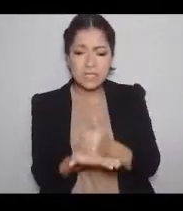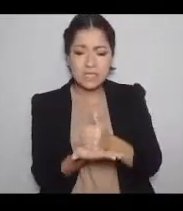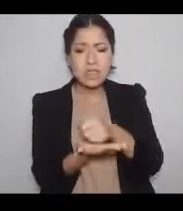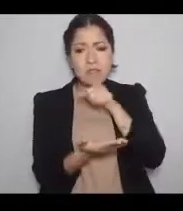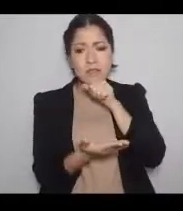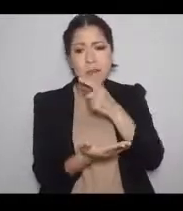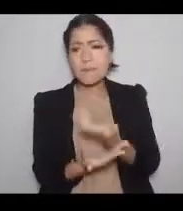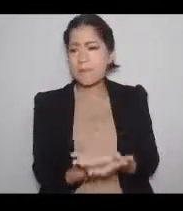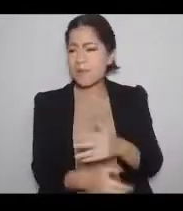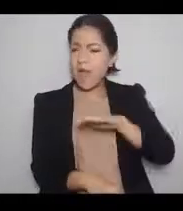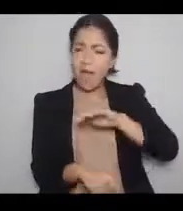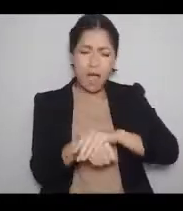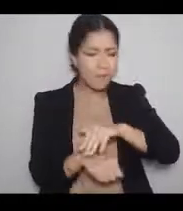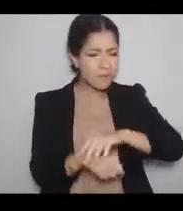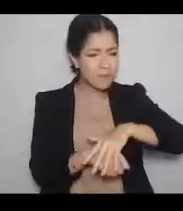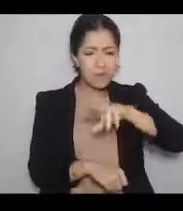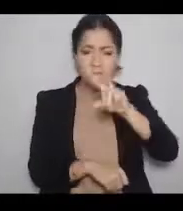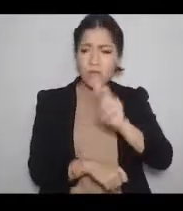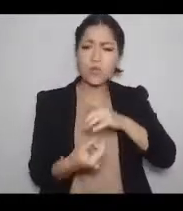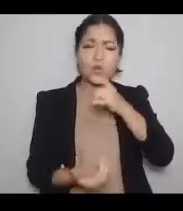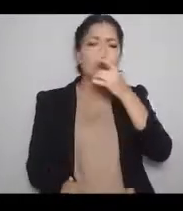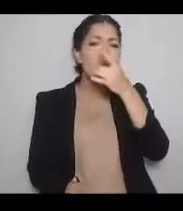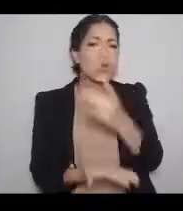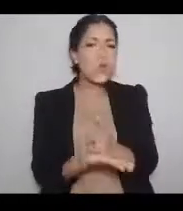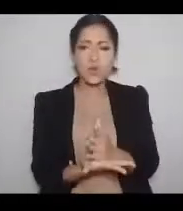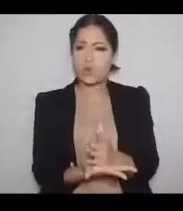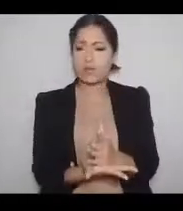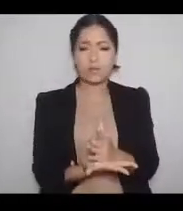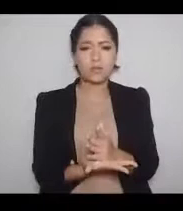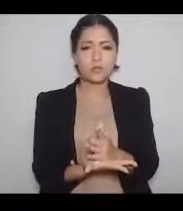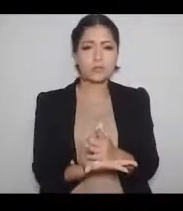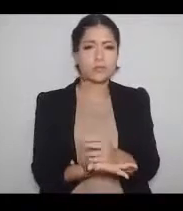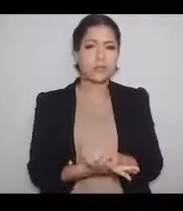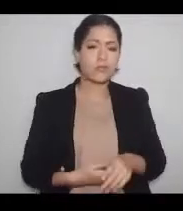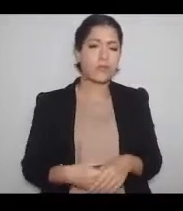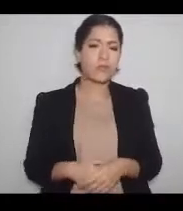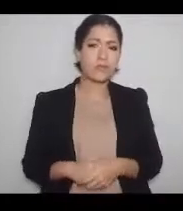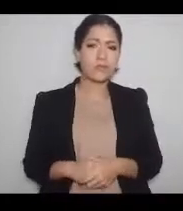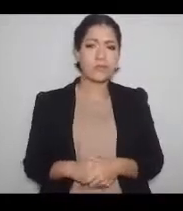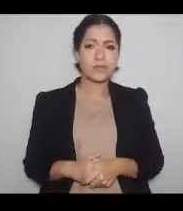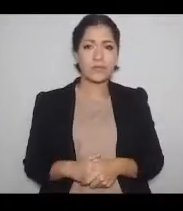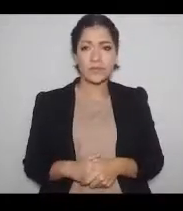Lo que me mató fue la buena educación.